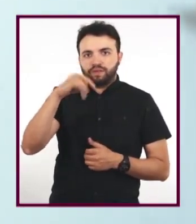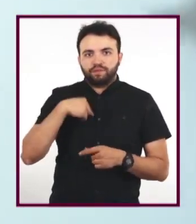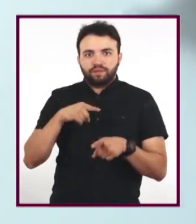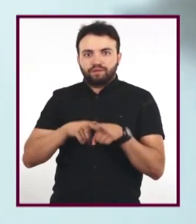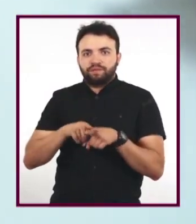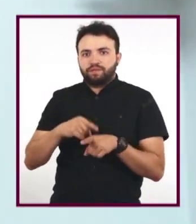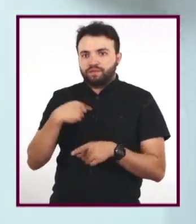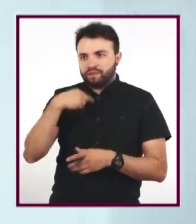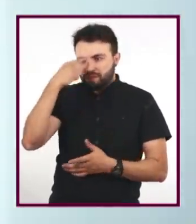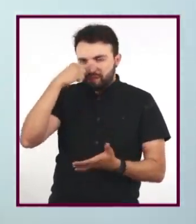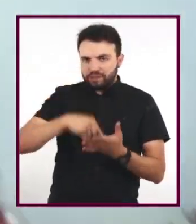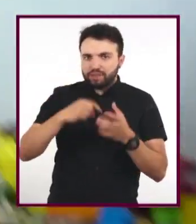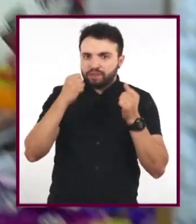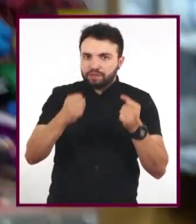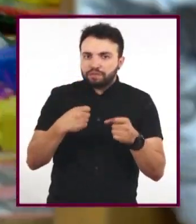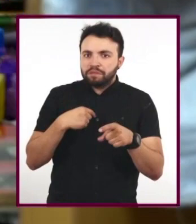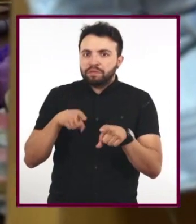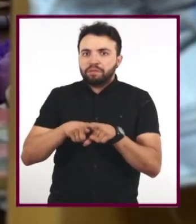¿Agarraste mi libro?